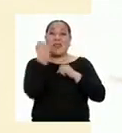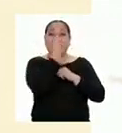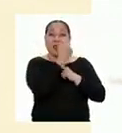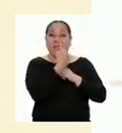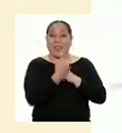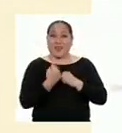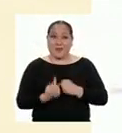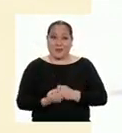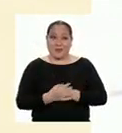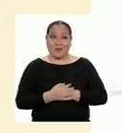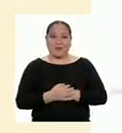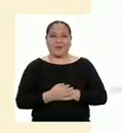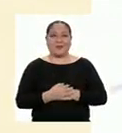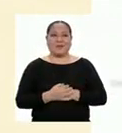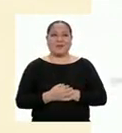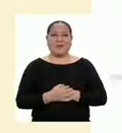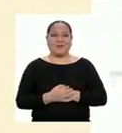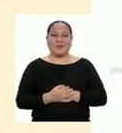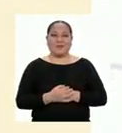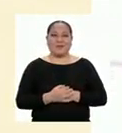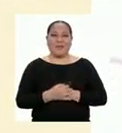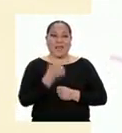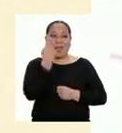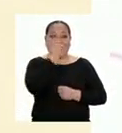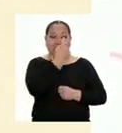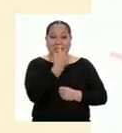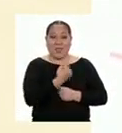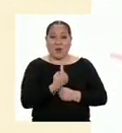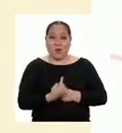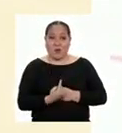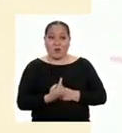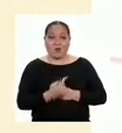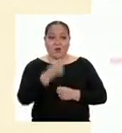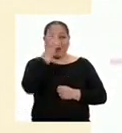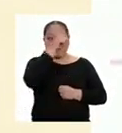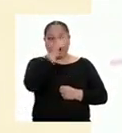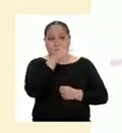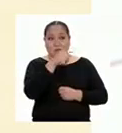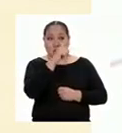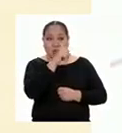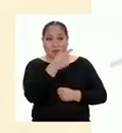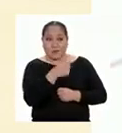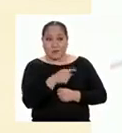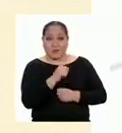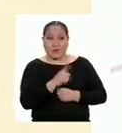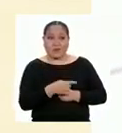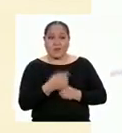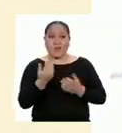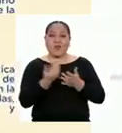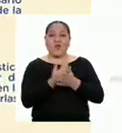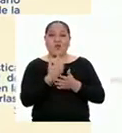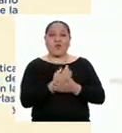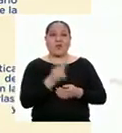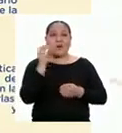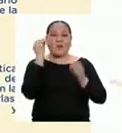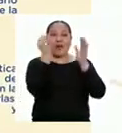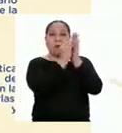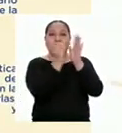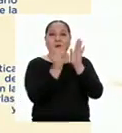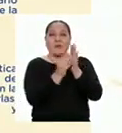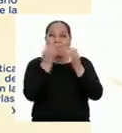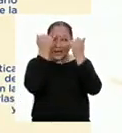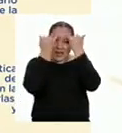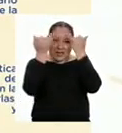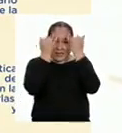3 textos al lado derecho. Y en cada clave o aspecto que hemos abordado en cada texto, abrimos una nueva llave para colocar las